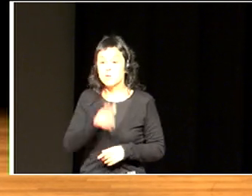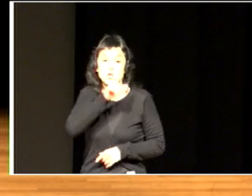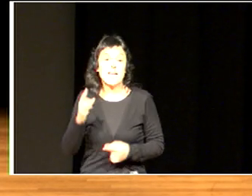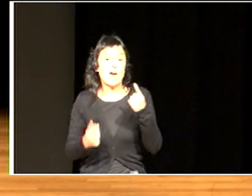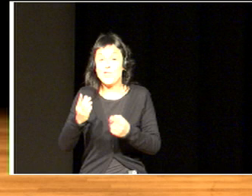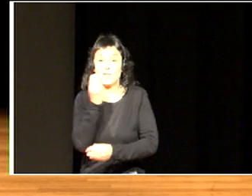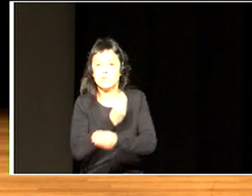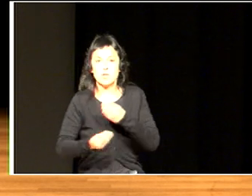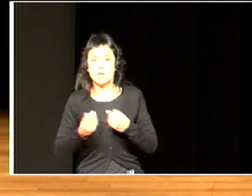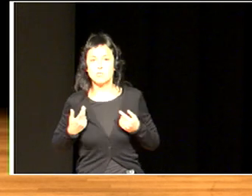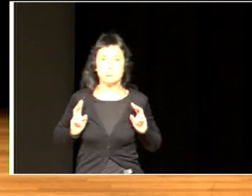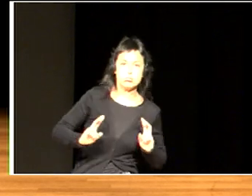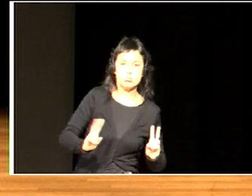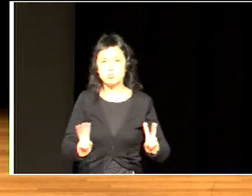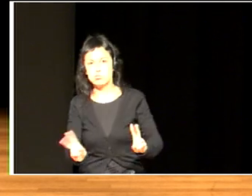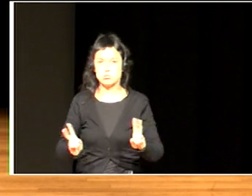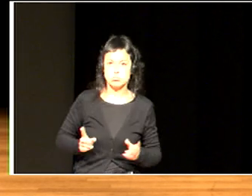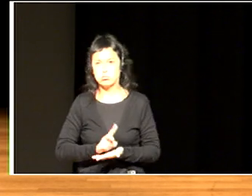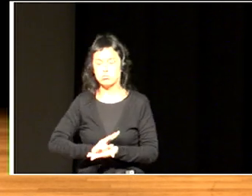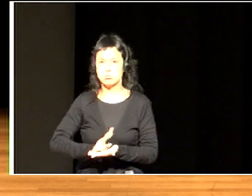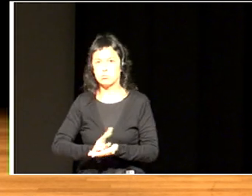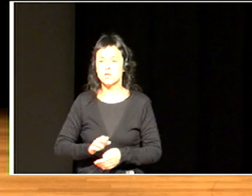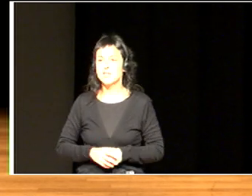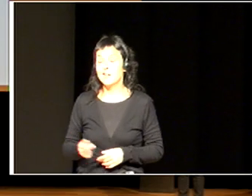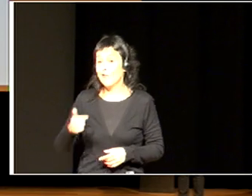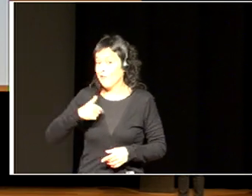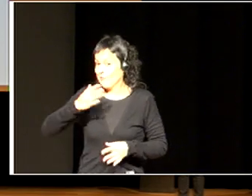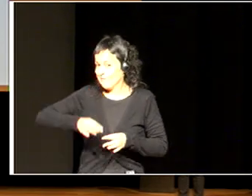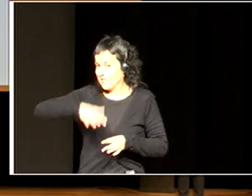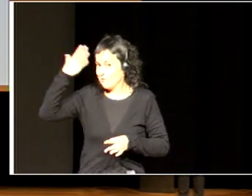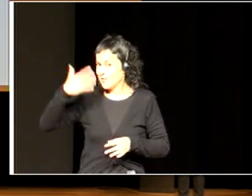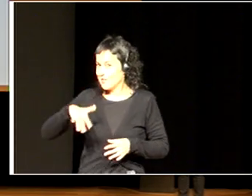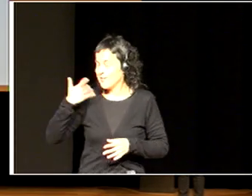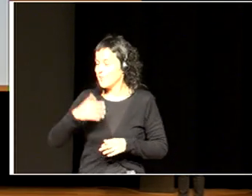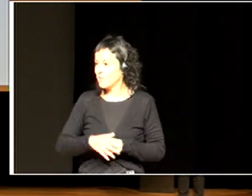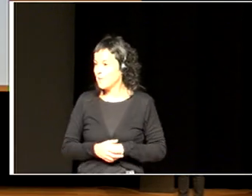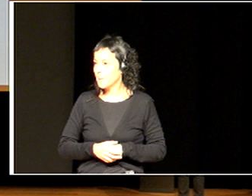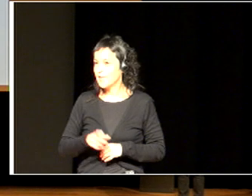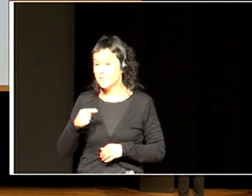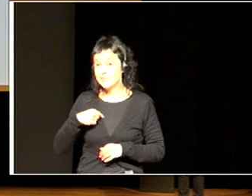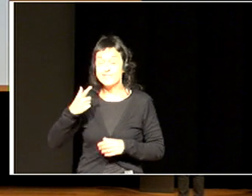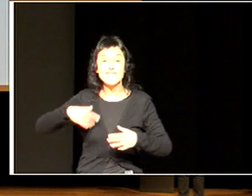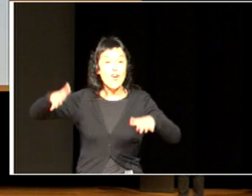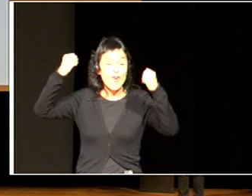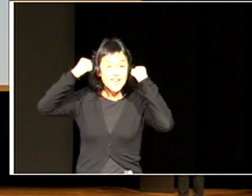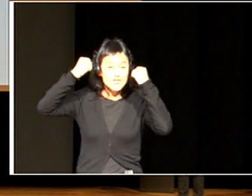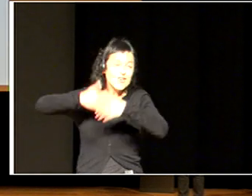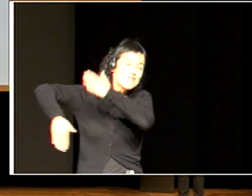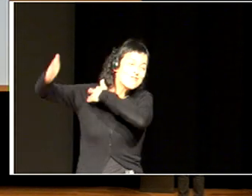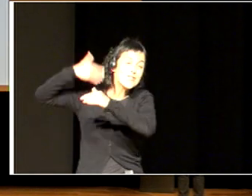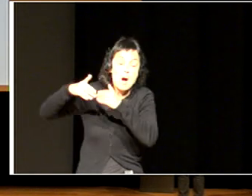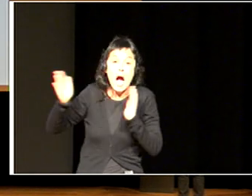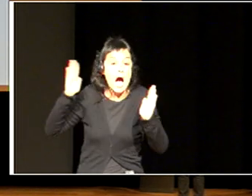como moviéndonos y yo tenía una suerte de estudiar en una época que no había etiquetas